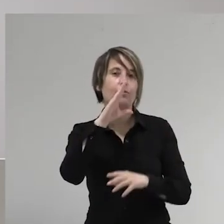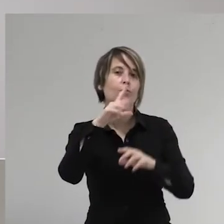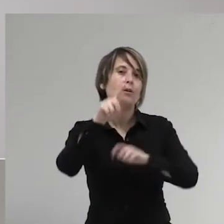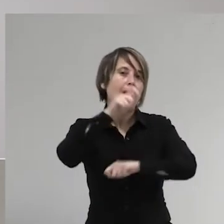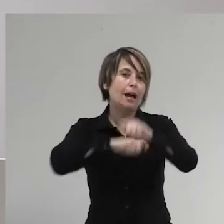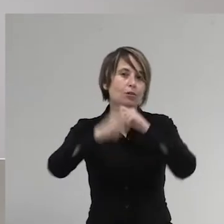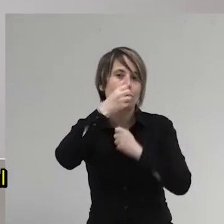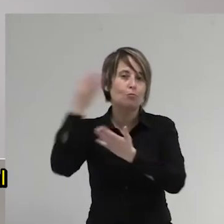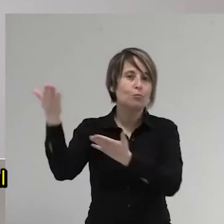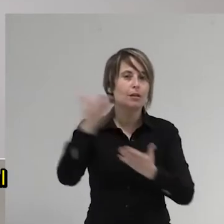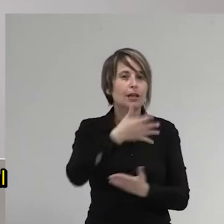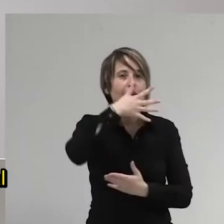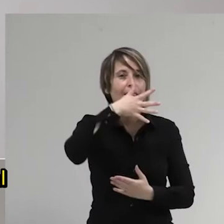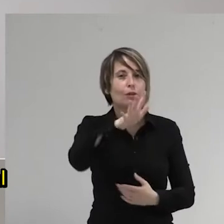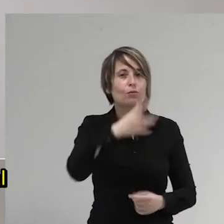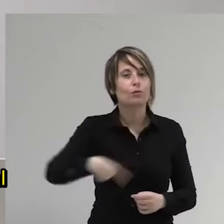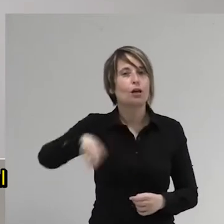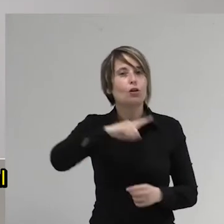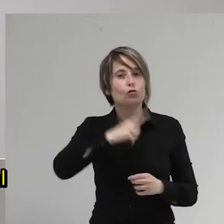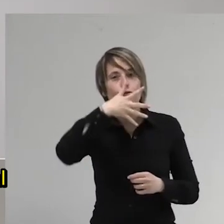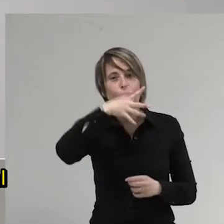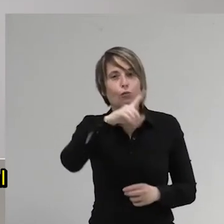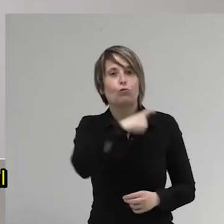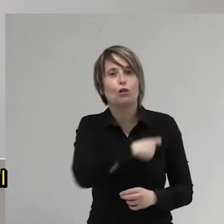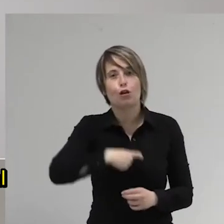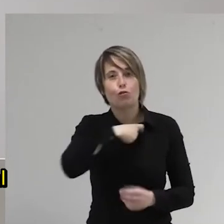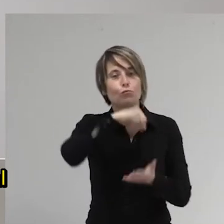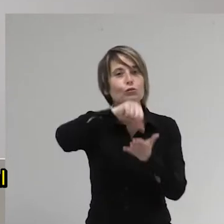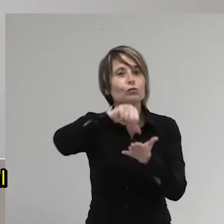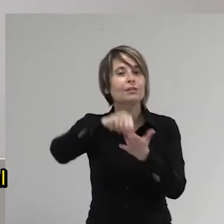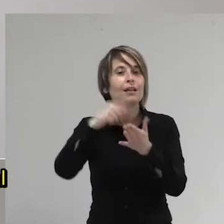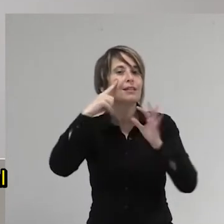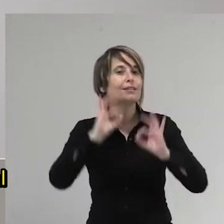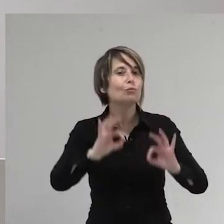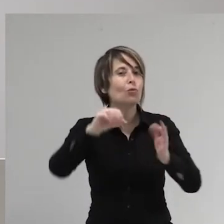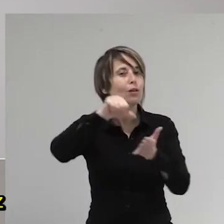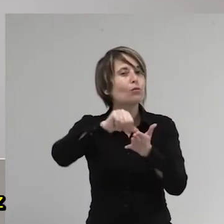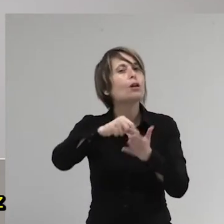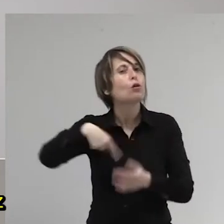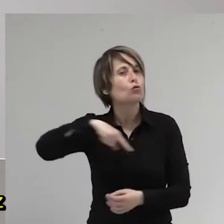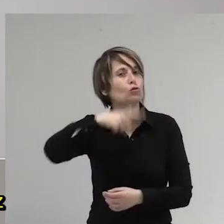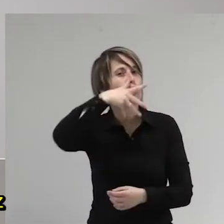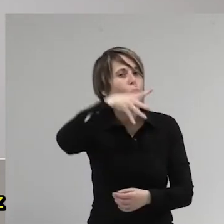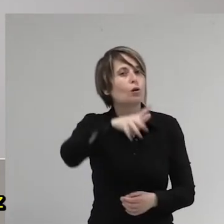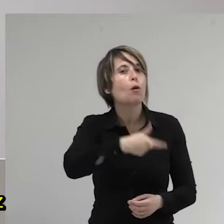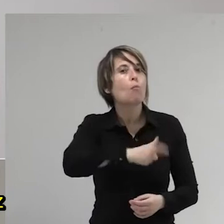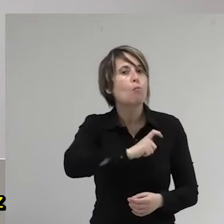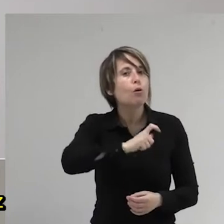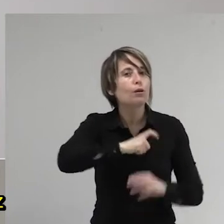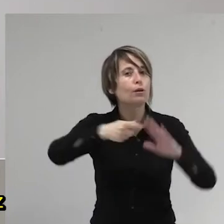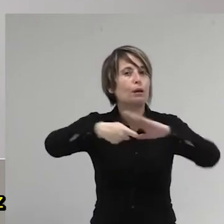Araba, denunciamos en la Comisión Municipal de Seguridad Ciudadana que la policía local